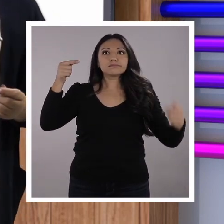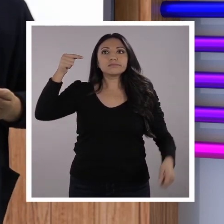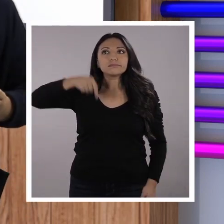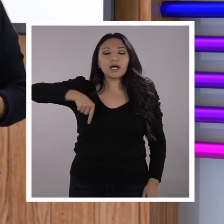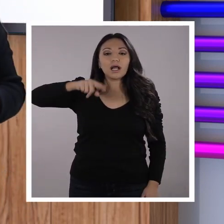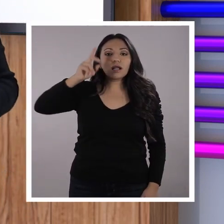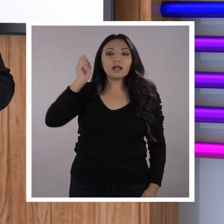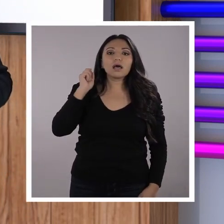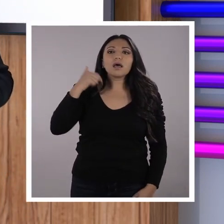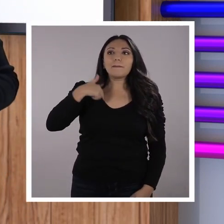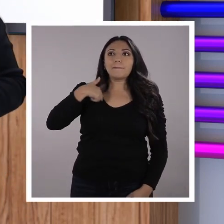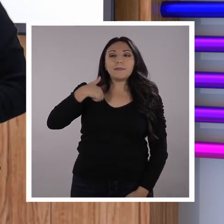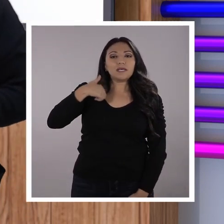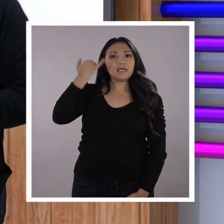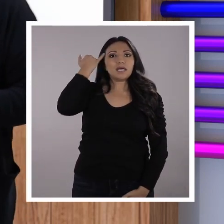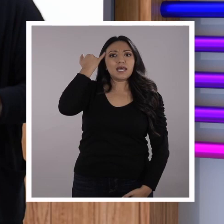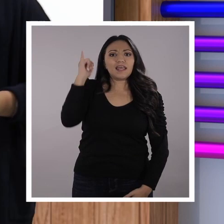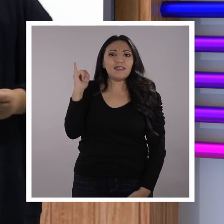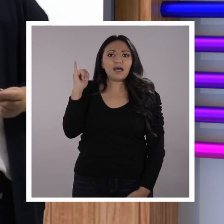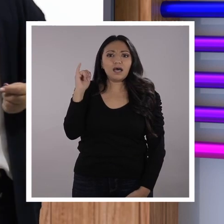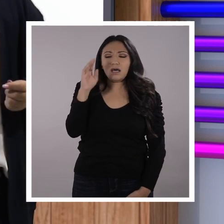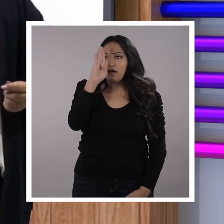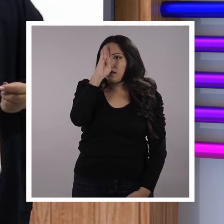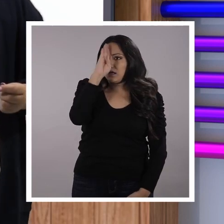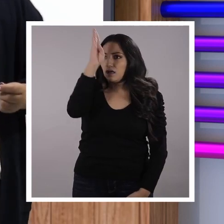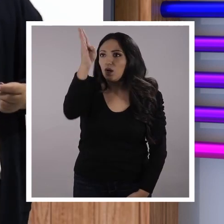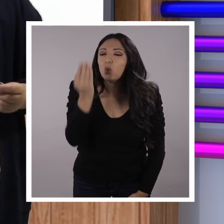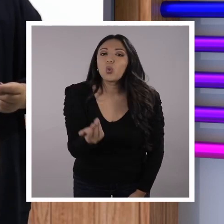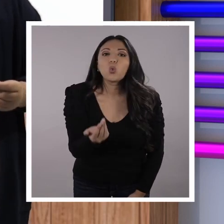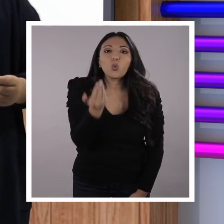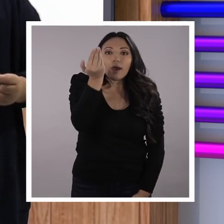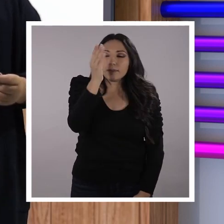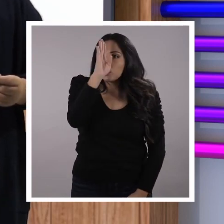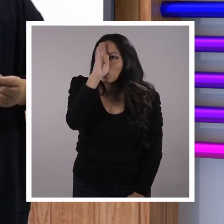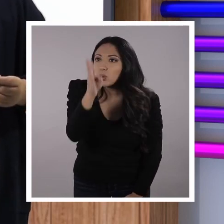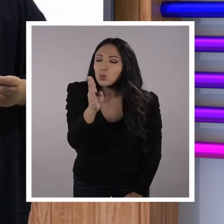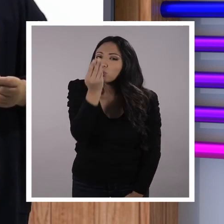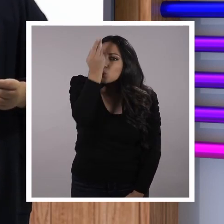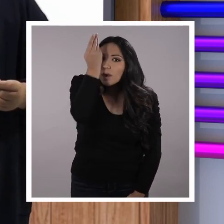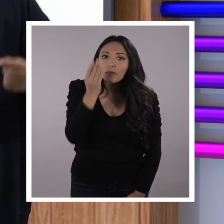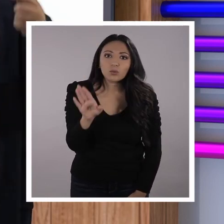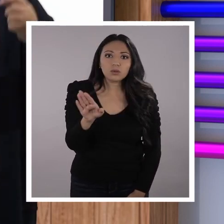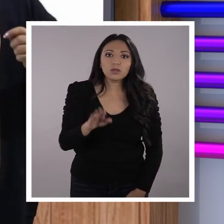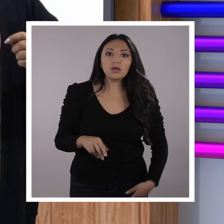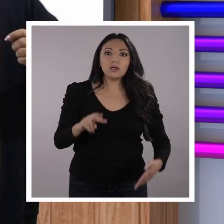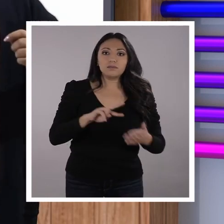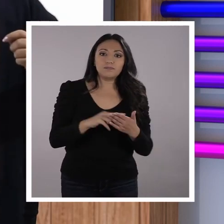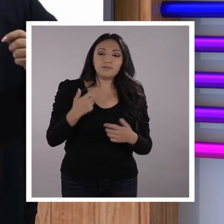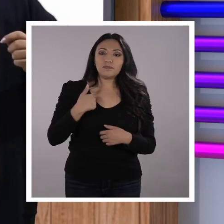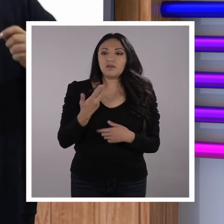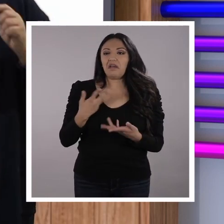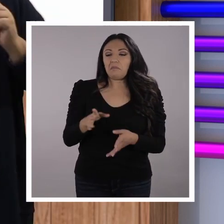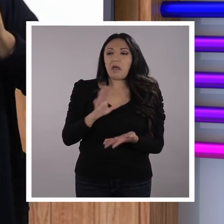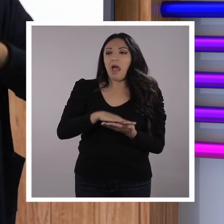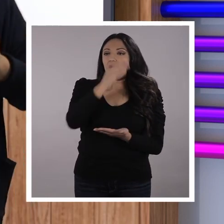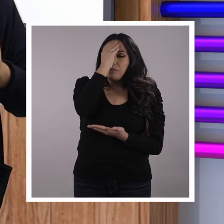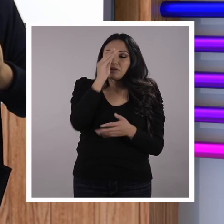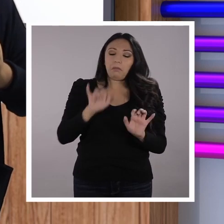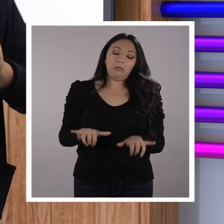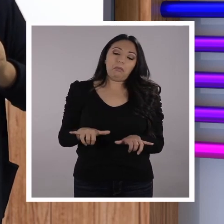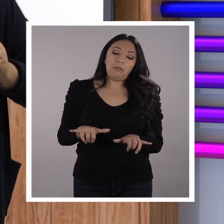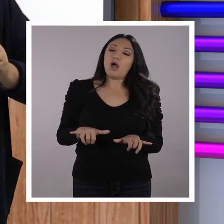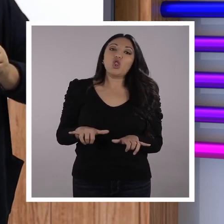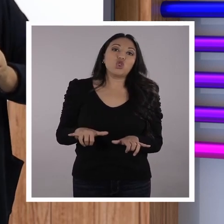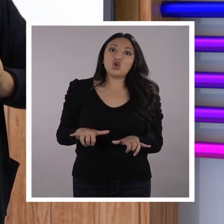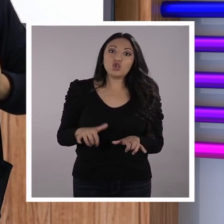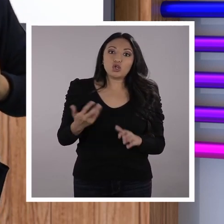dirigen tu pensamiento en nuevas direcciones? Es decir, ya no te quedas conforme con lo que has aprendido, sino que